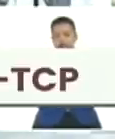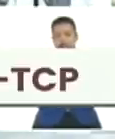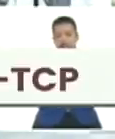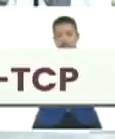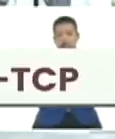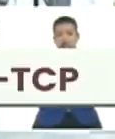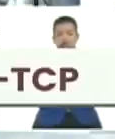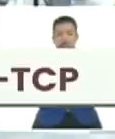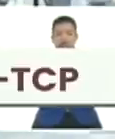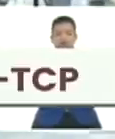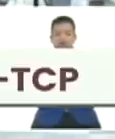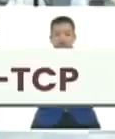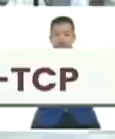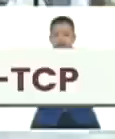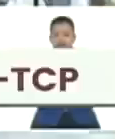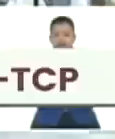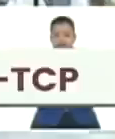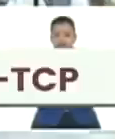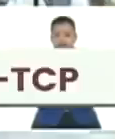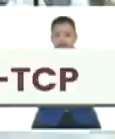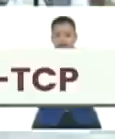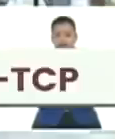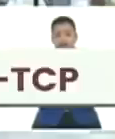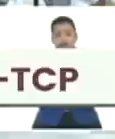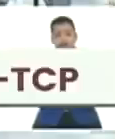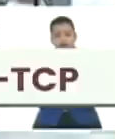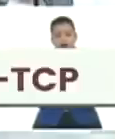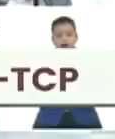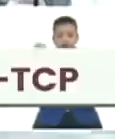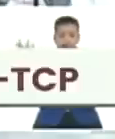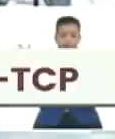Y el actual impacto del cambio climático.